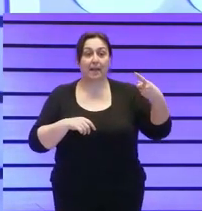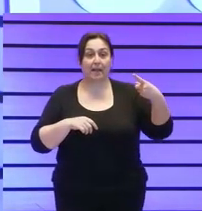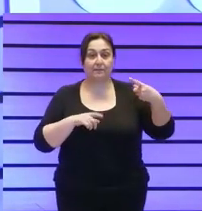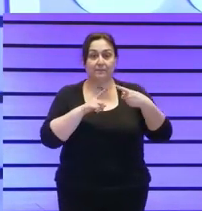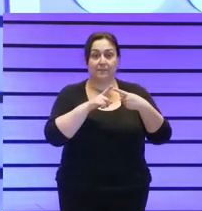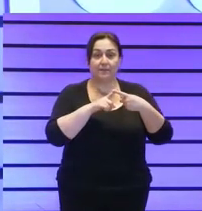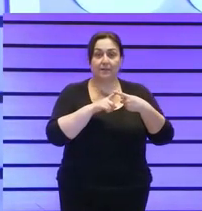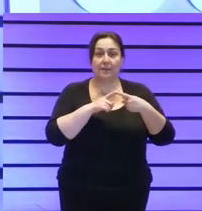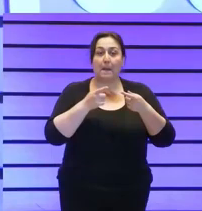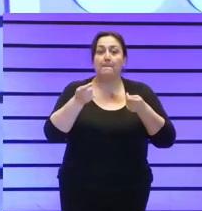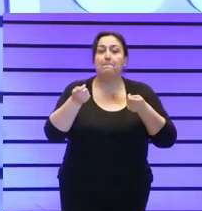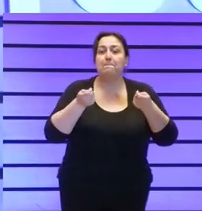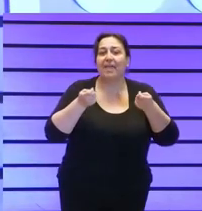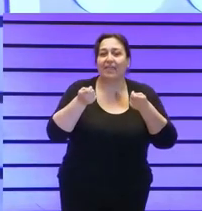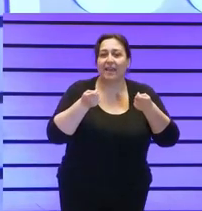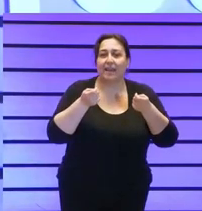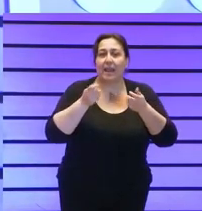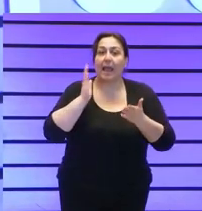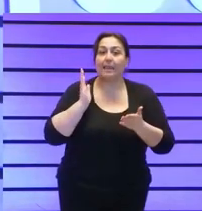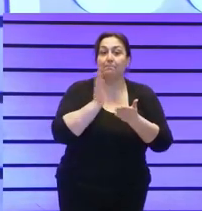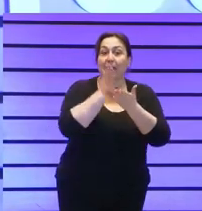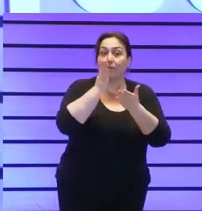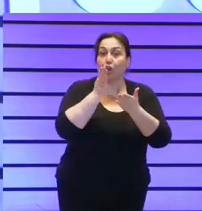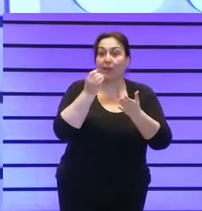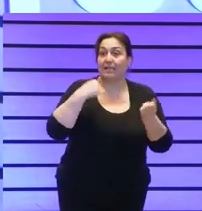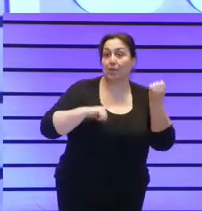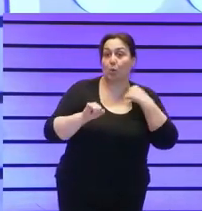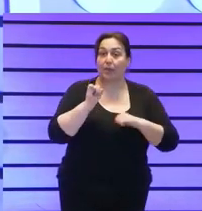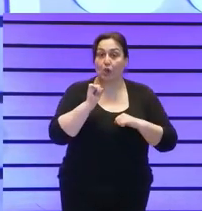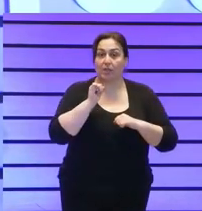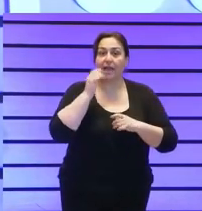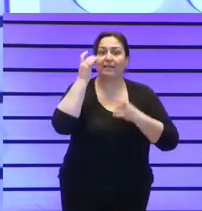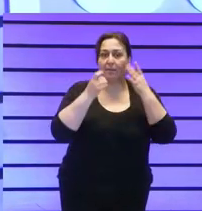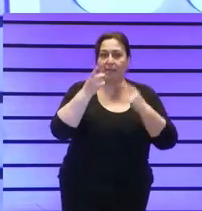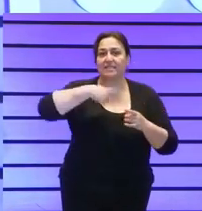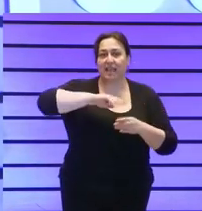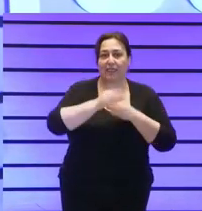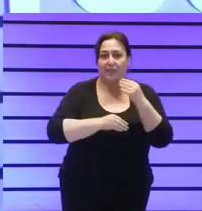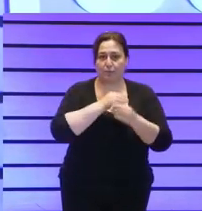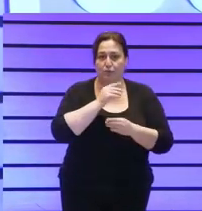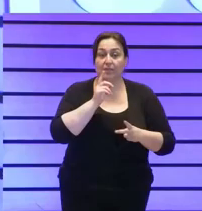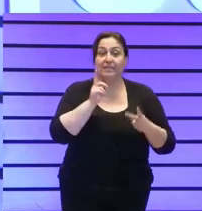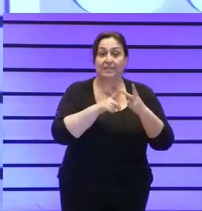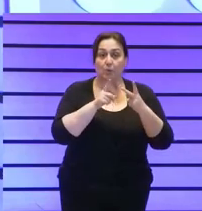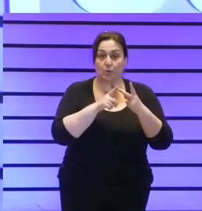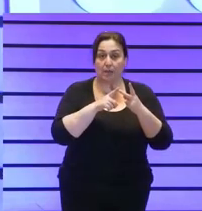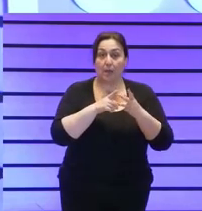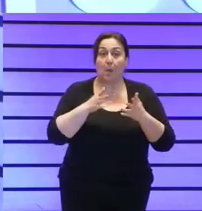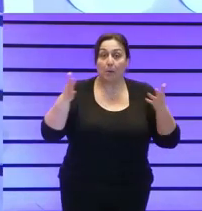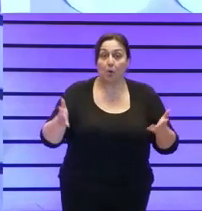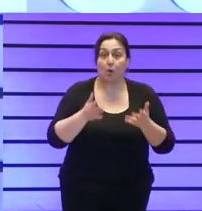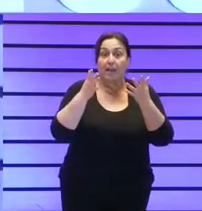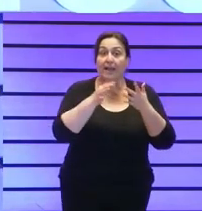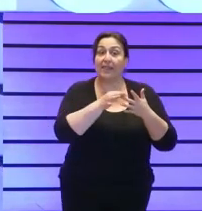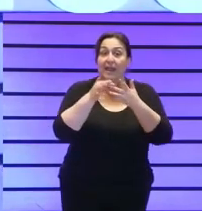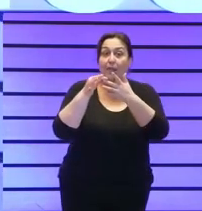medir el impacto de las actuaciones y actividades que realizamos la segunda promover el